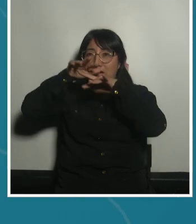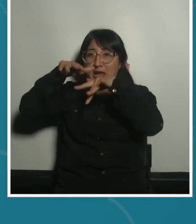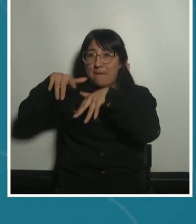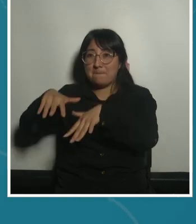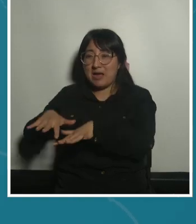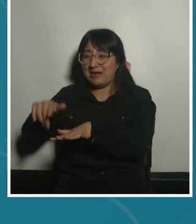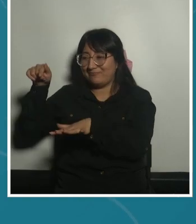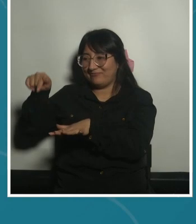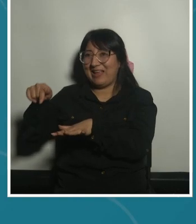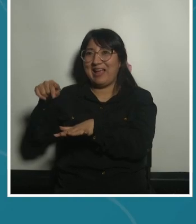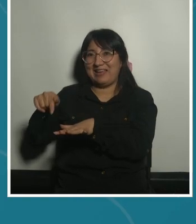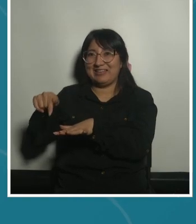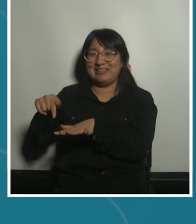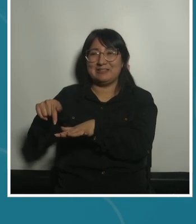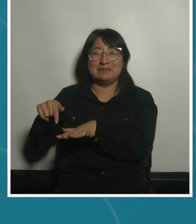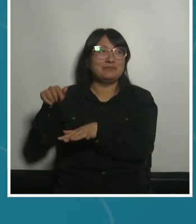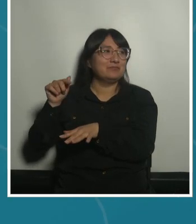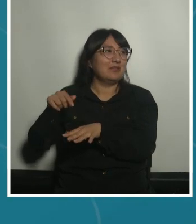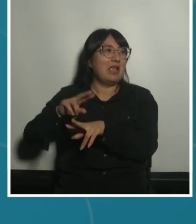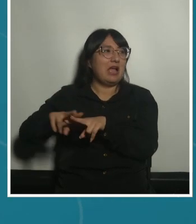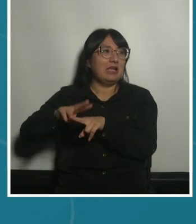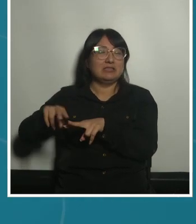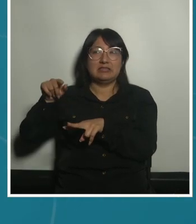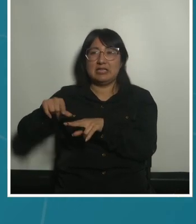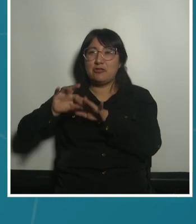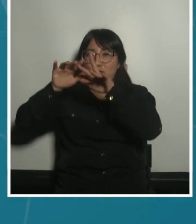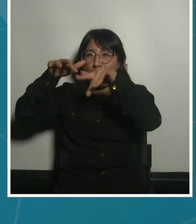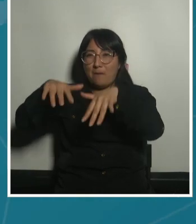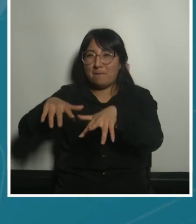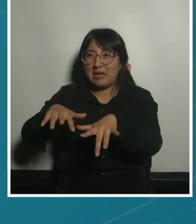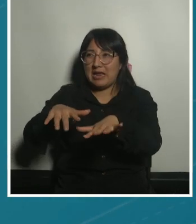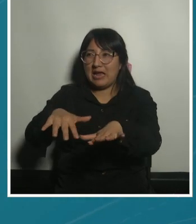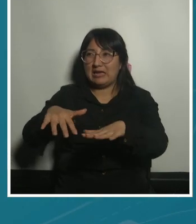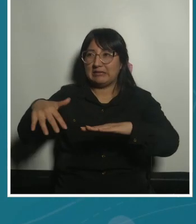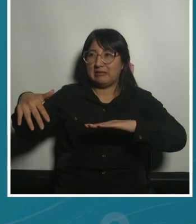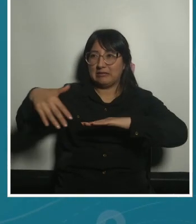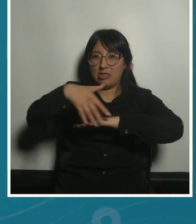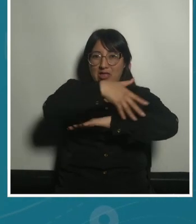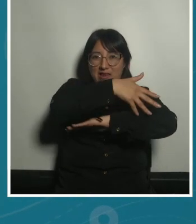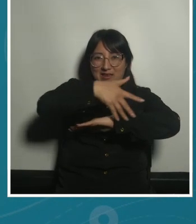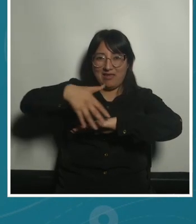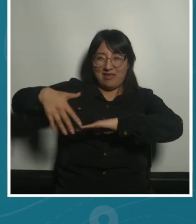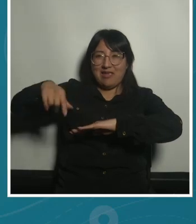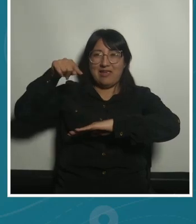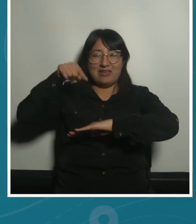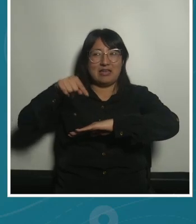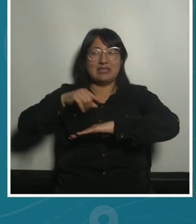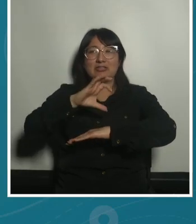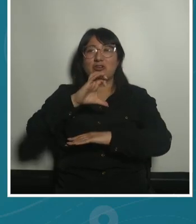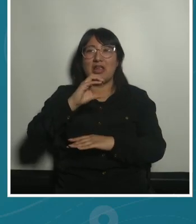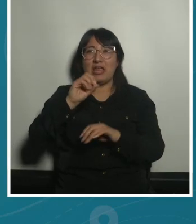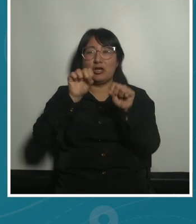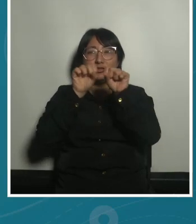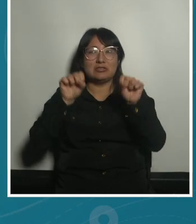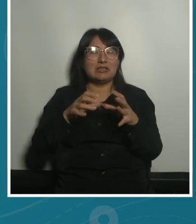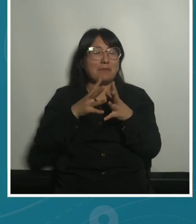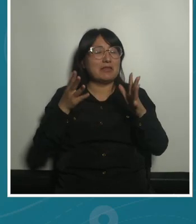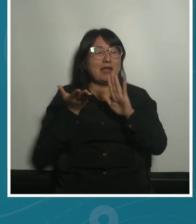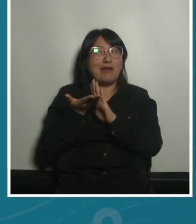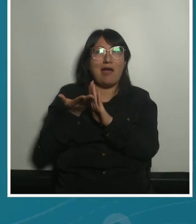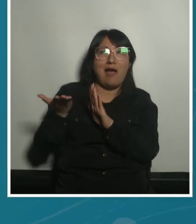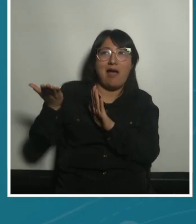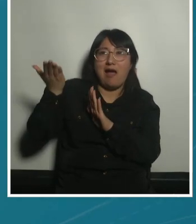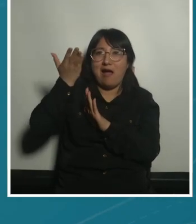posicionado, generando estas playas, estas líneas de paleocosta, que son ecosistemas de tan alta